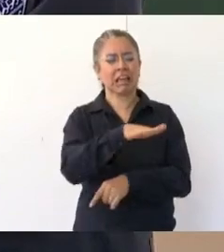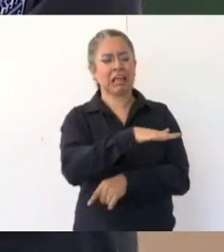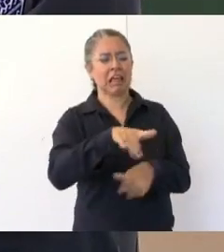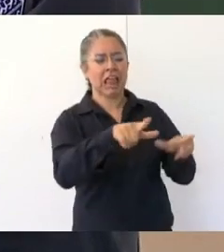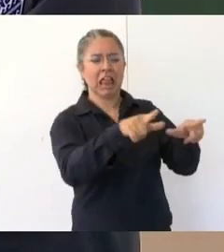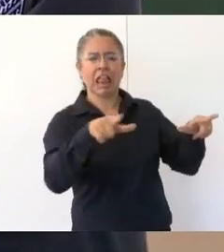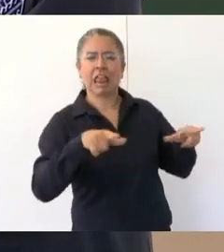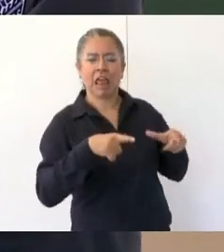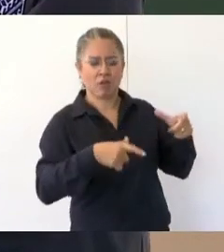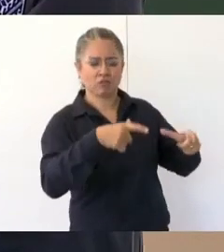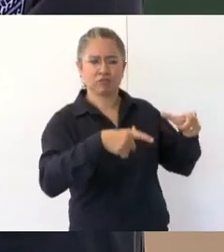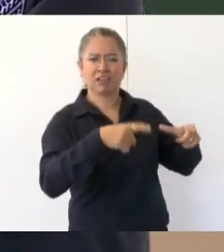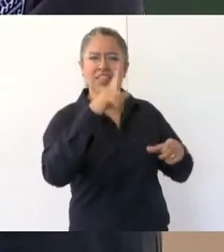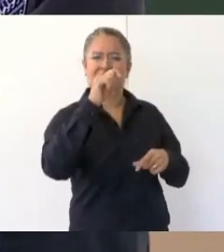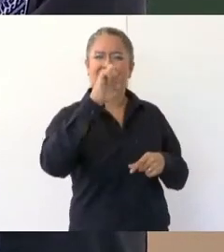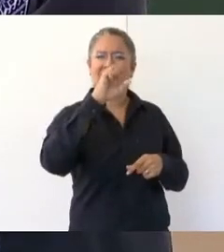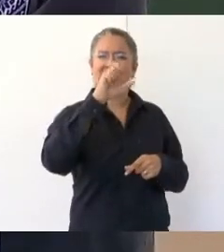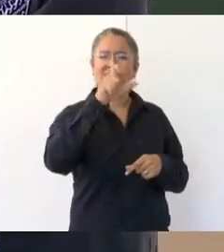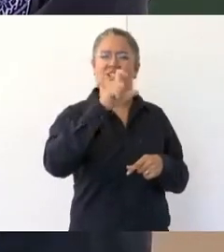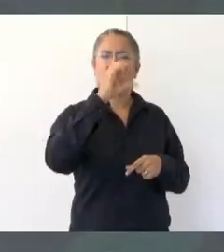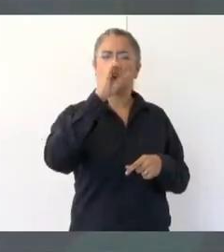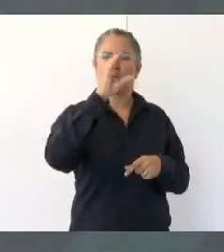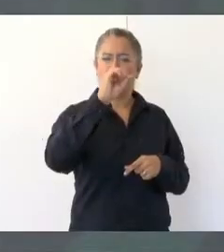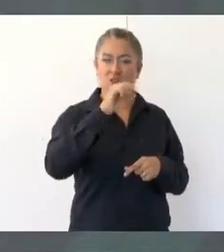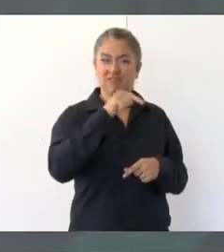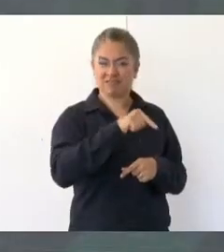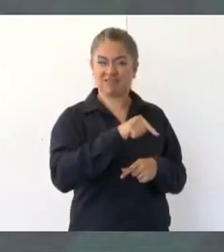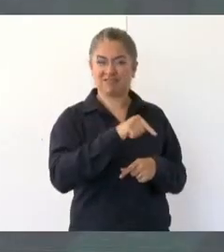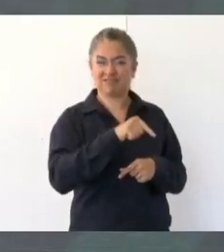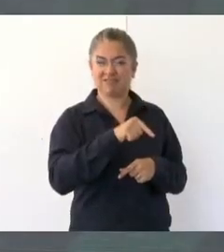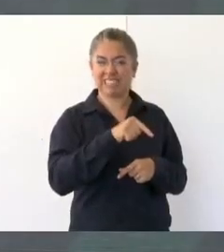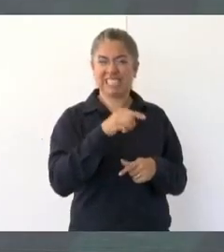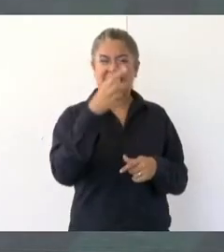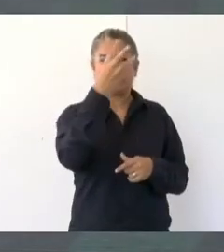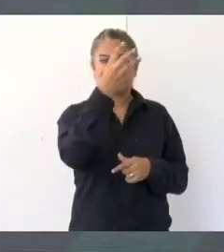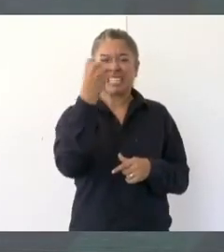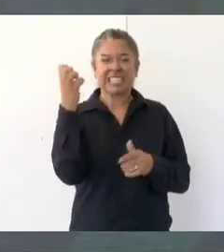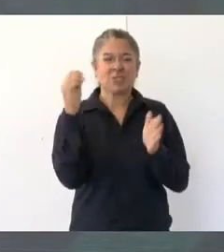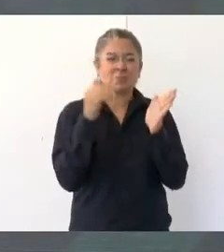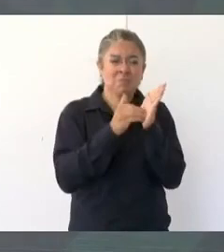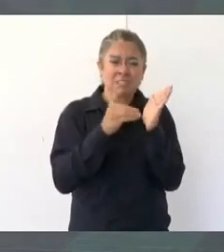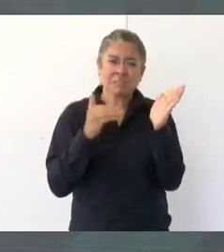Texcoco, se estimaban 300,000 millones de pesos